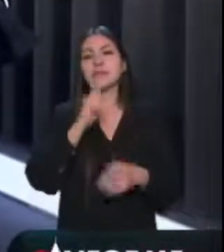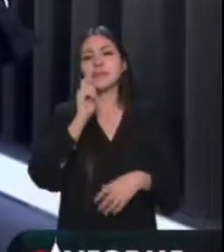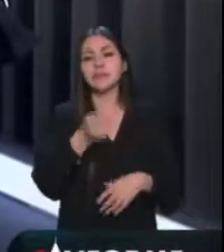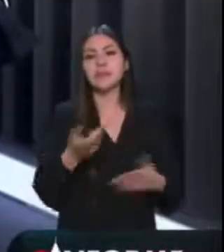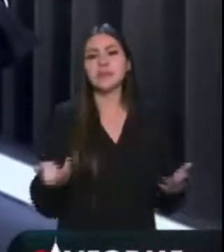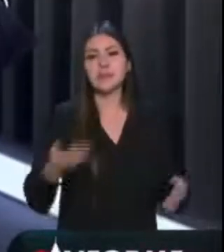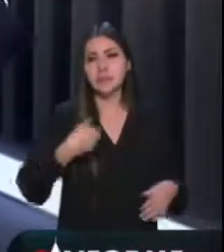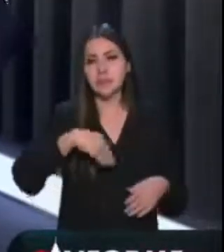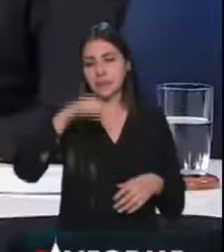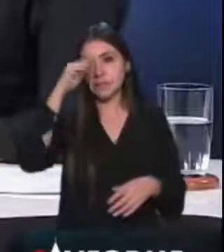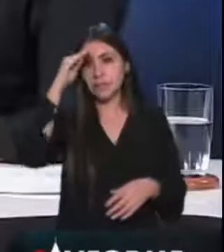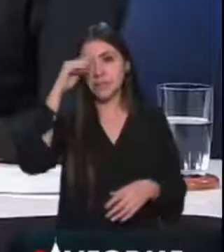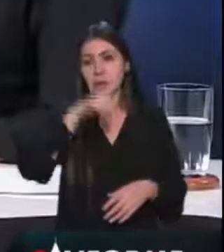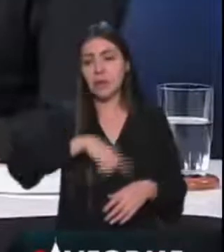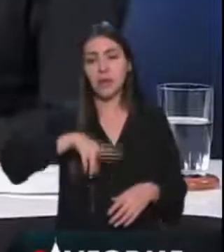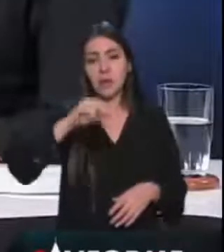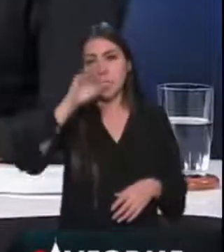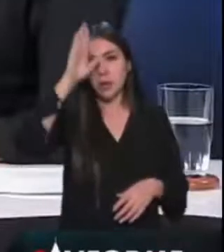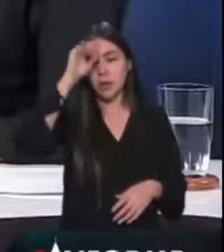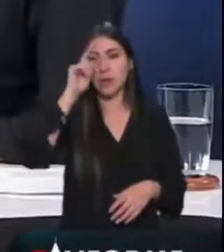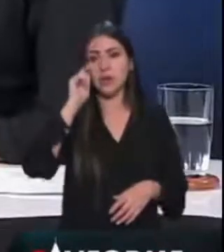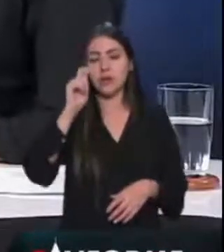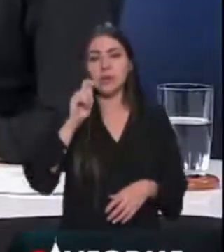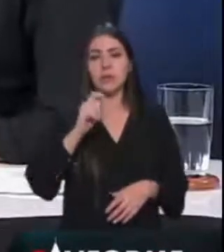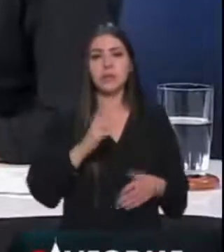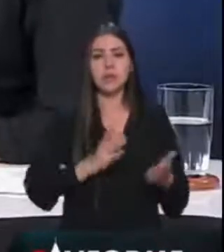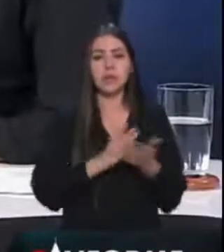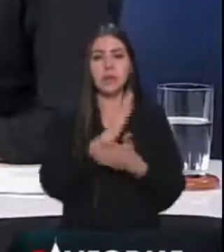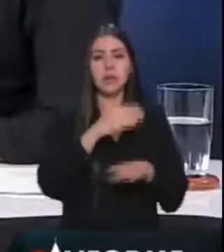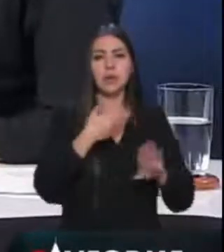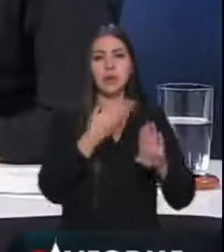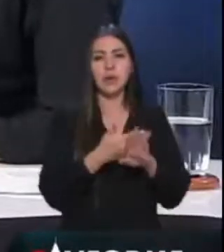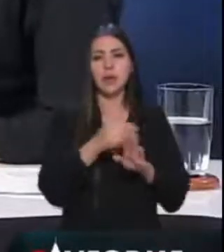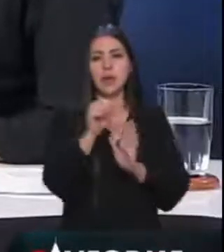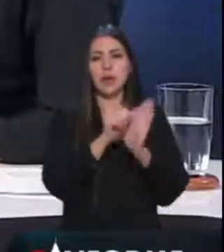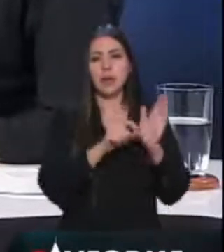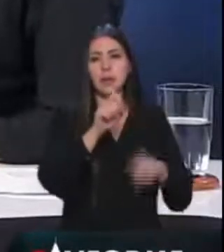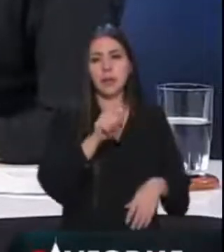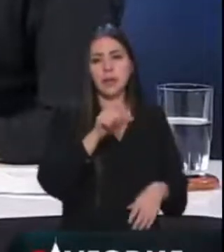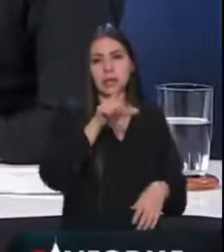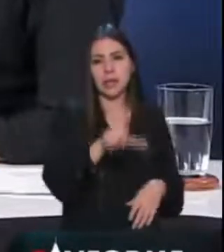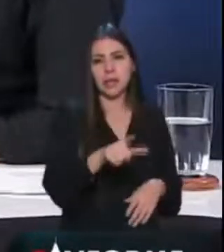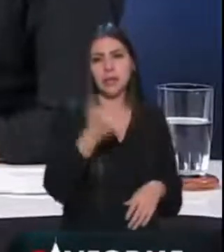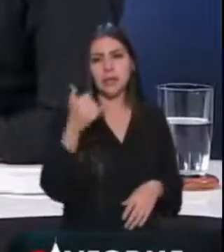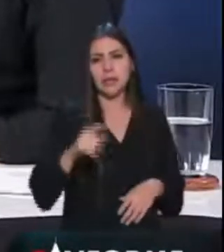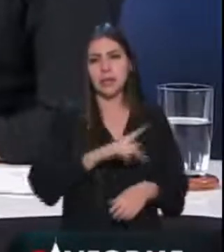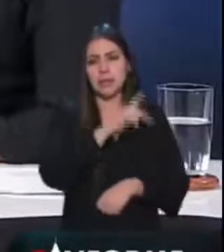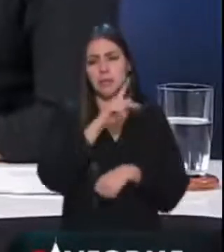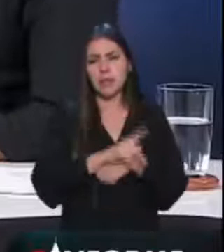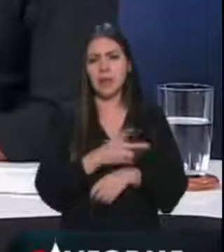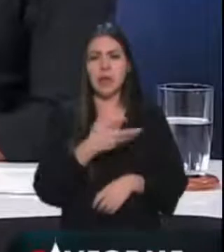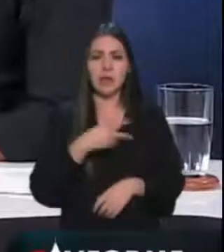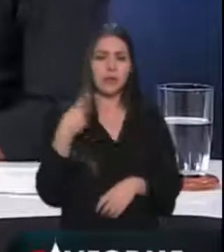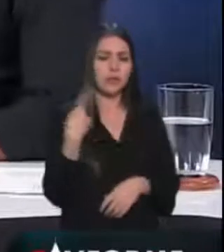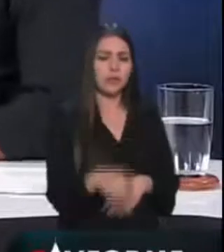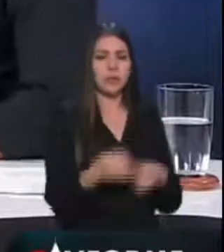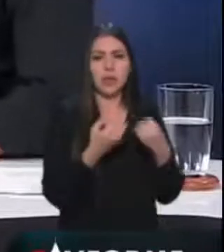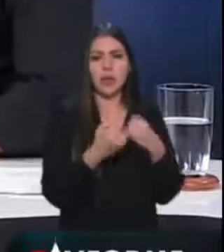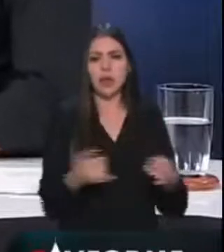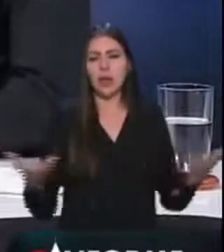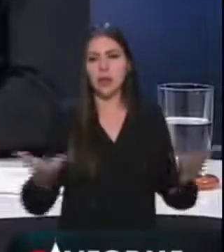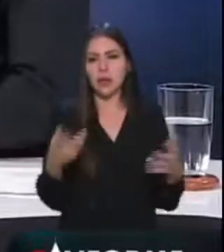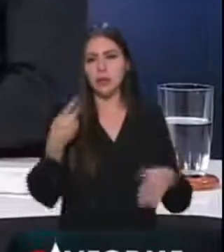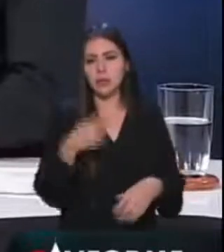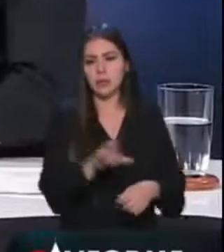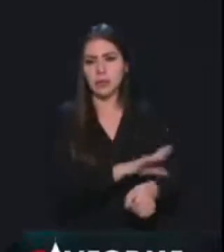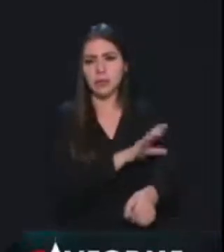me parece que nadie podría estar en desacuerdo en que se deje de violar el artículo 27 constitucional y que nuestro país pues tenga soberanía energética. Yo